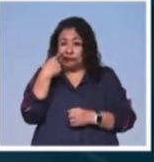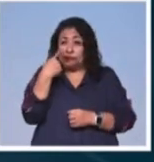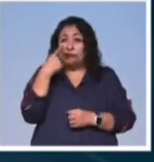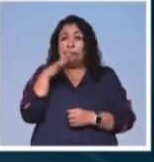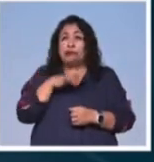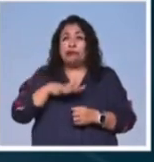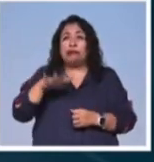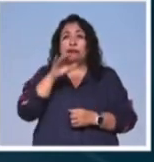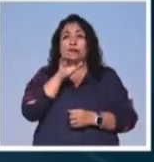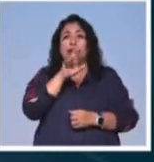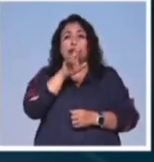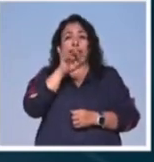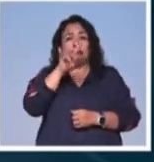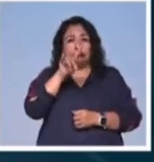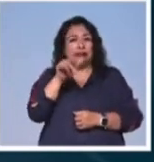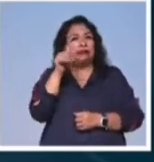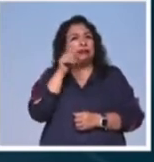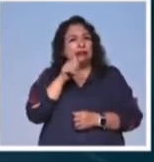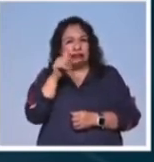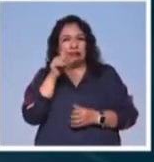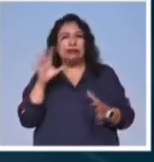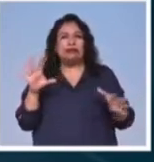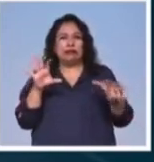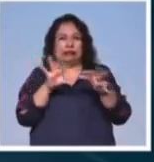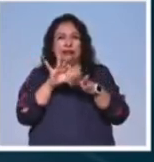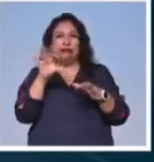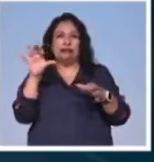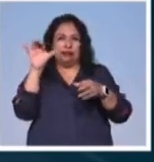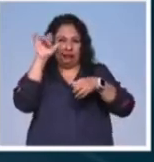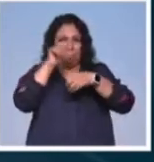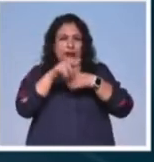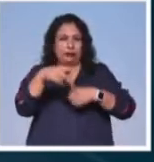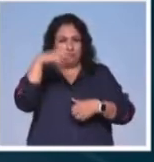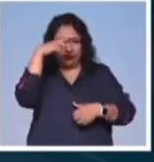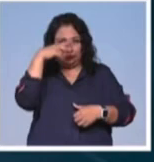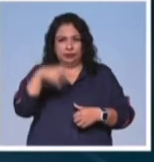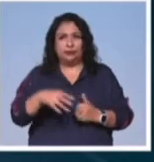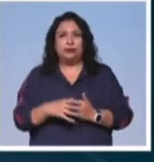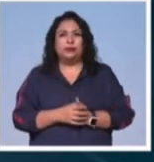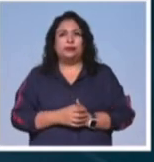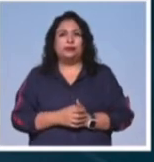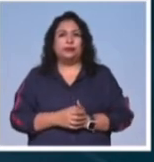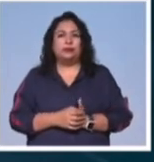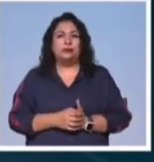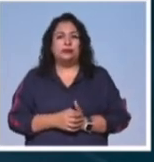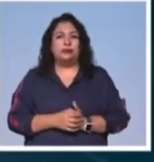de universos surrealistas que siempre se han asociado a la cultura mexicana.